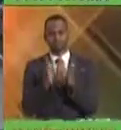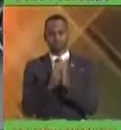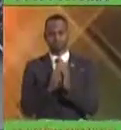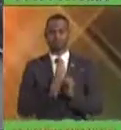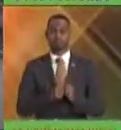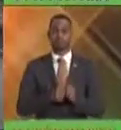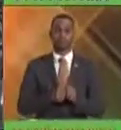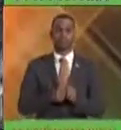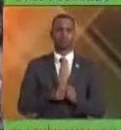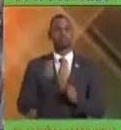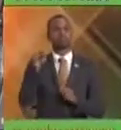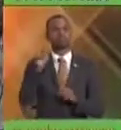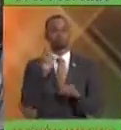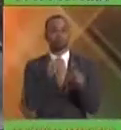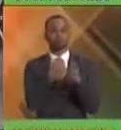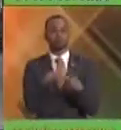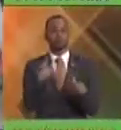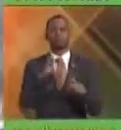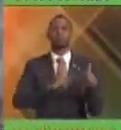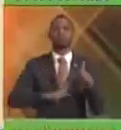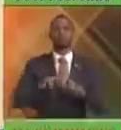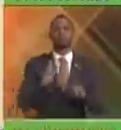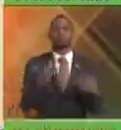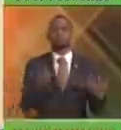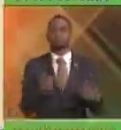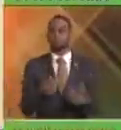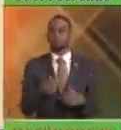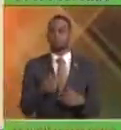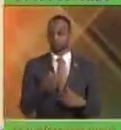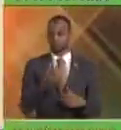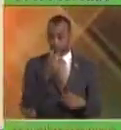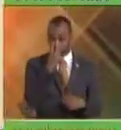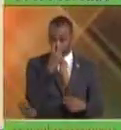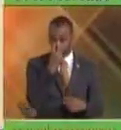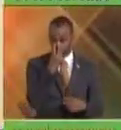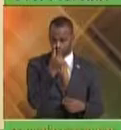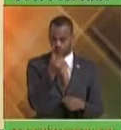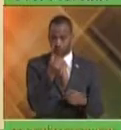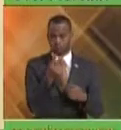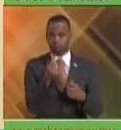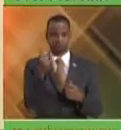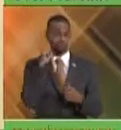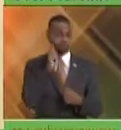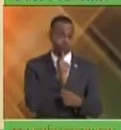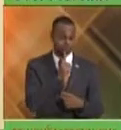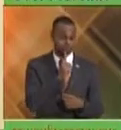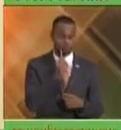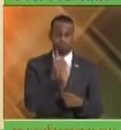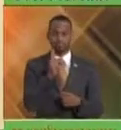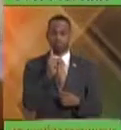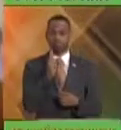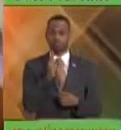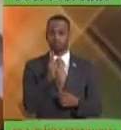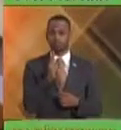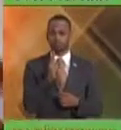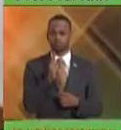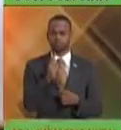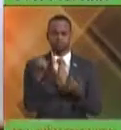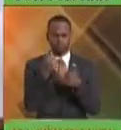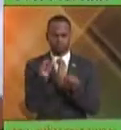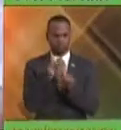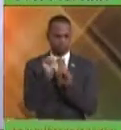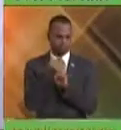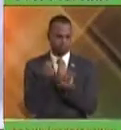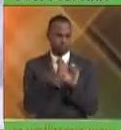entra personas que tienen problemas en su aparato visual el aparato auditivo en el sistema circulatorio es cualquier